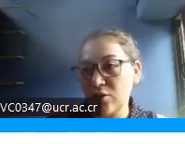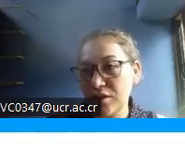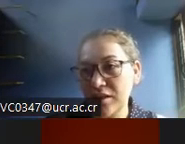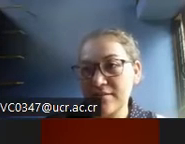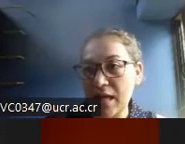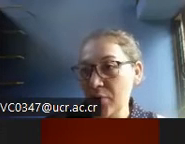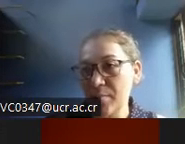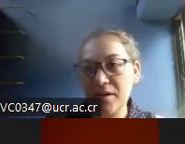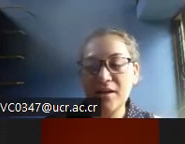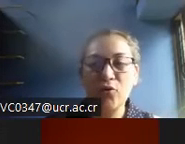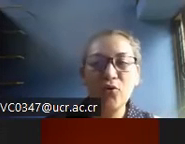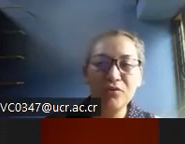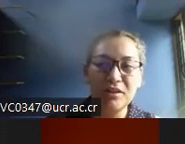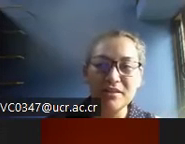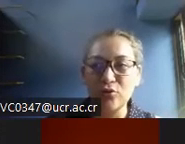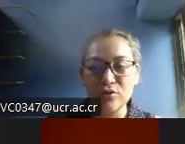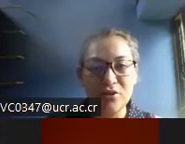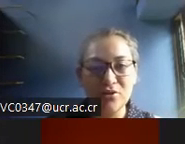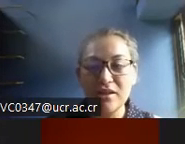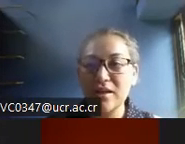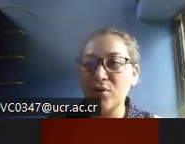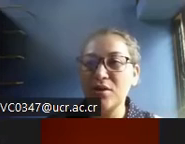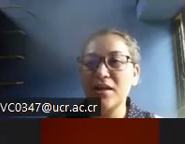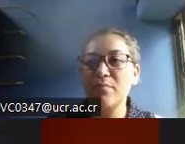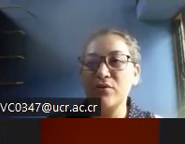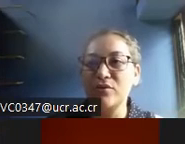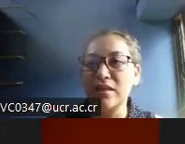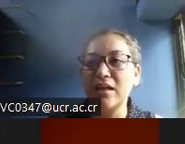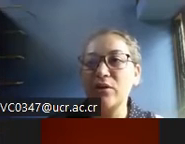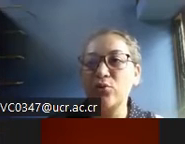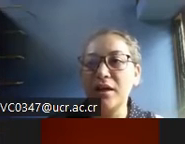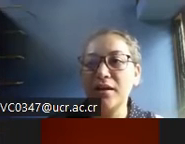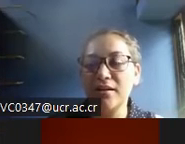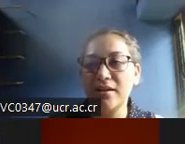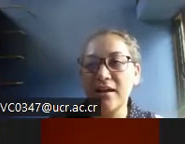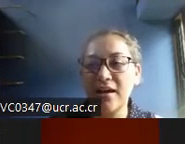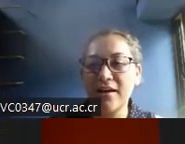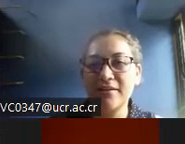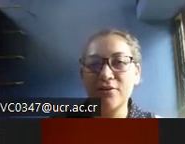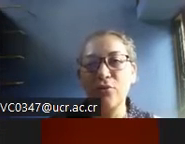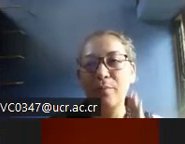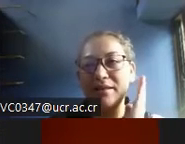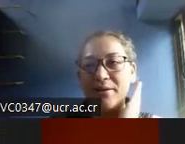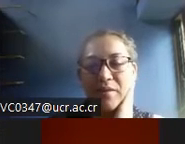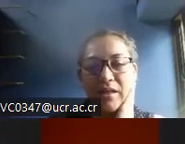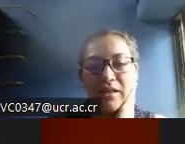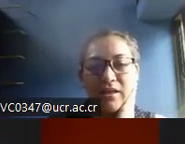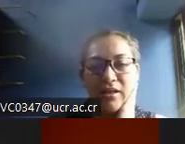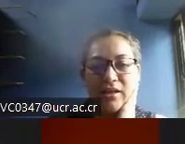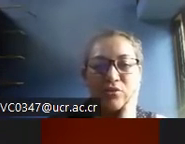Desde lo que ya ustedes saben, ¿verdad? O desde lo que ustedes no tienen la menor idea, pero se quieren aventurar a